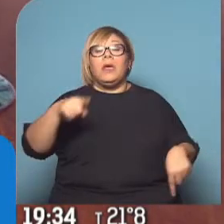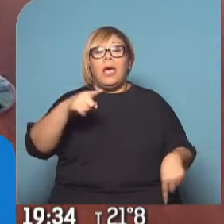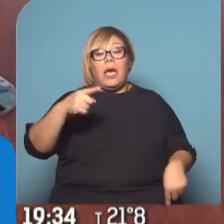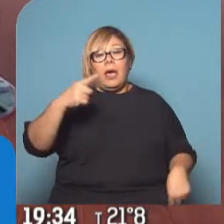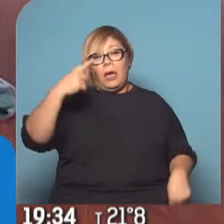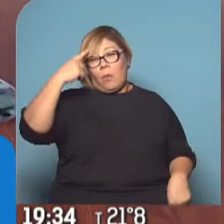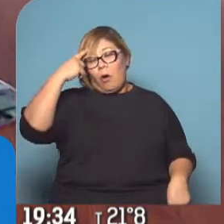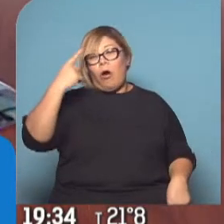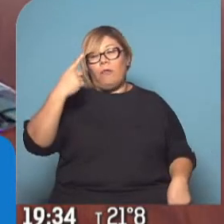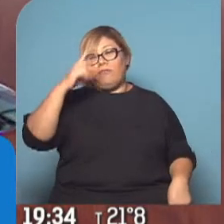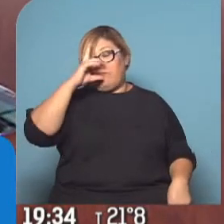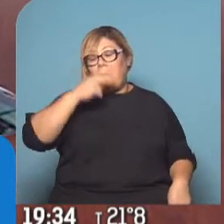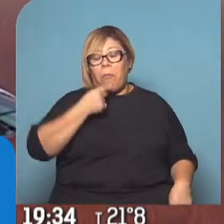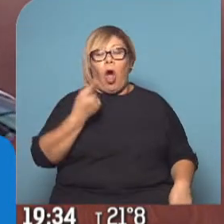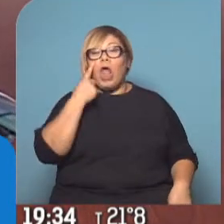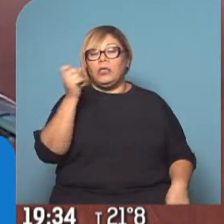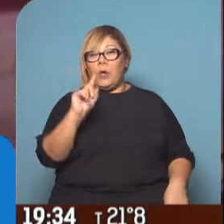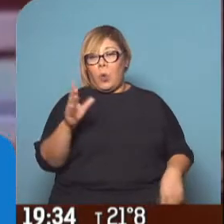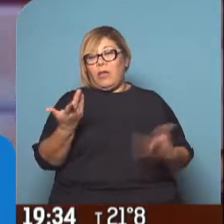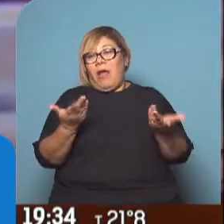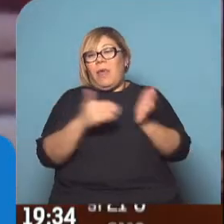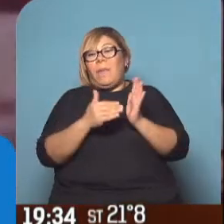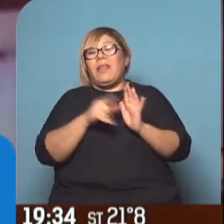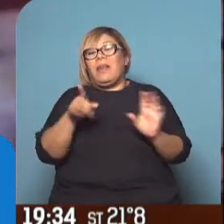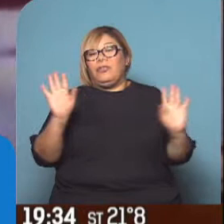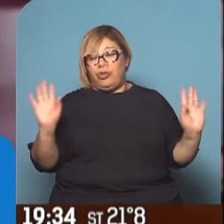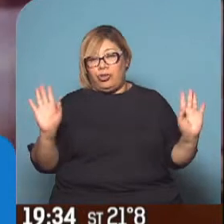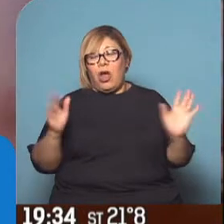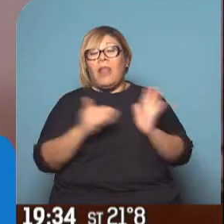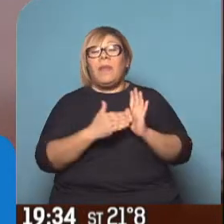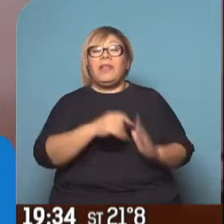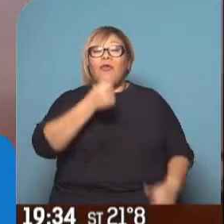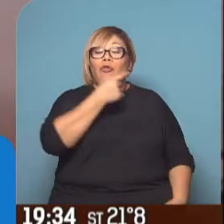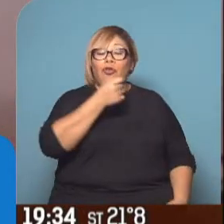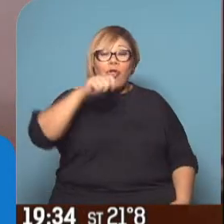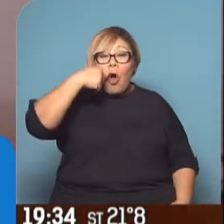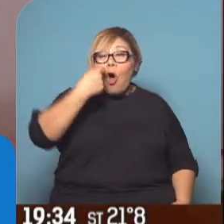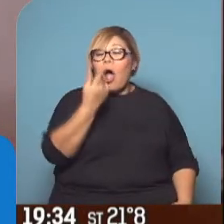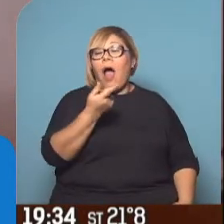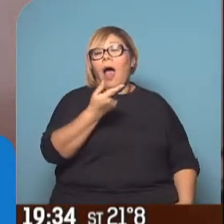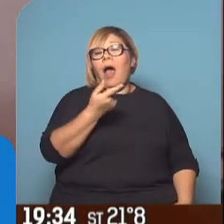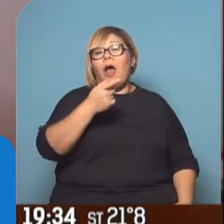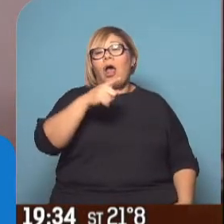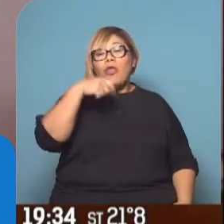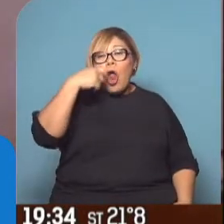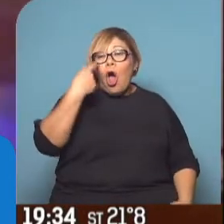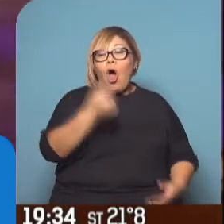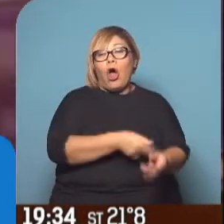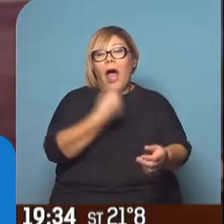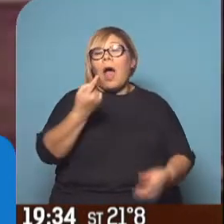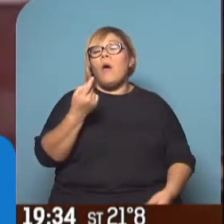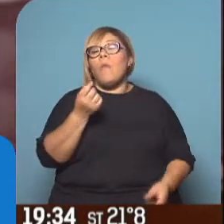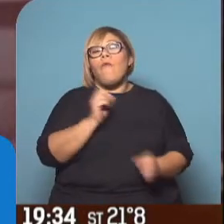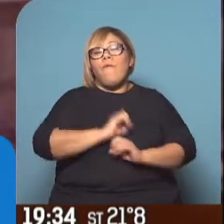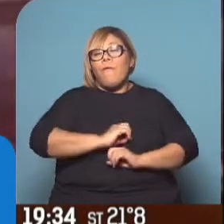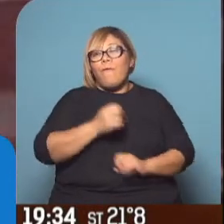ver, eso realmente no. Uno ve dos personas no moverse de una manera no muy precisa, quedarse en el lugar y demás. es un